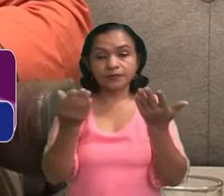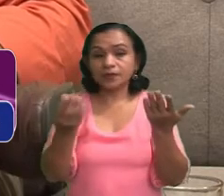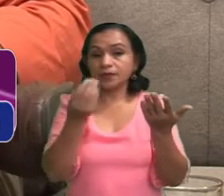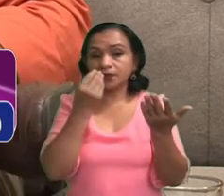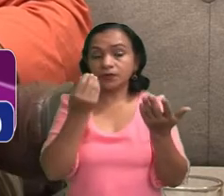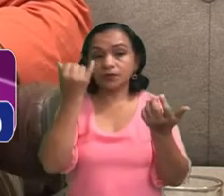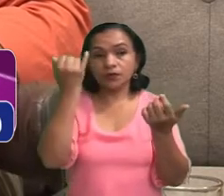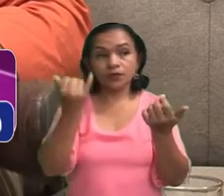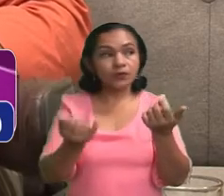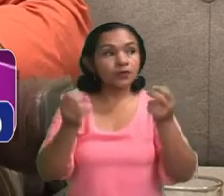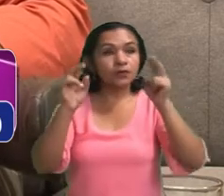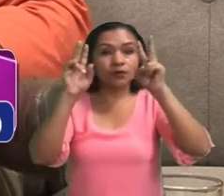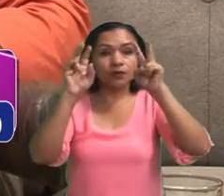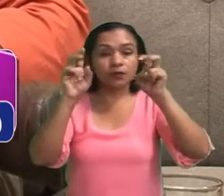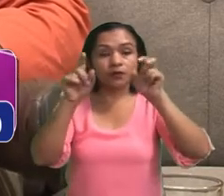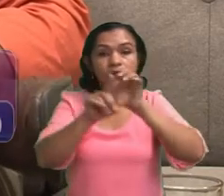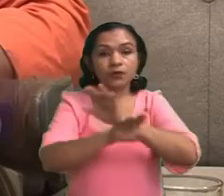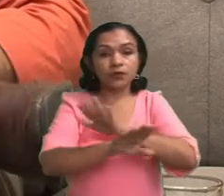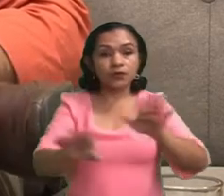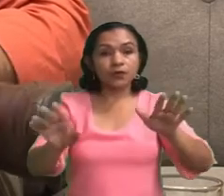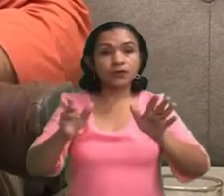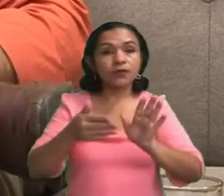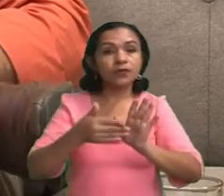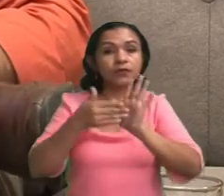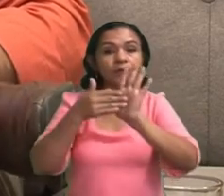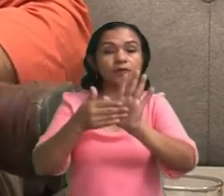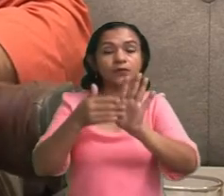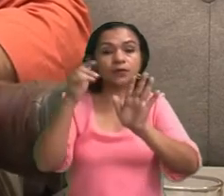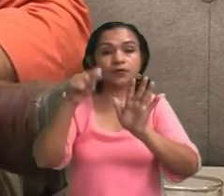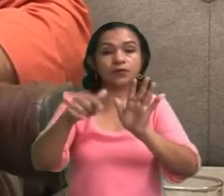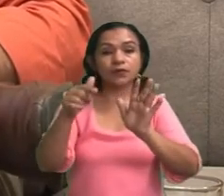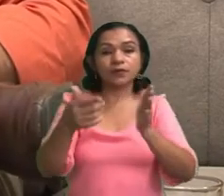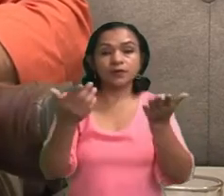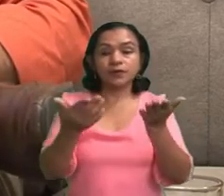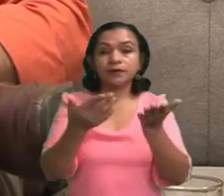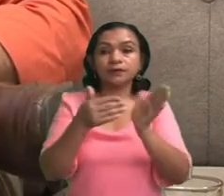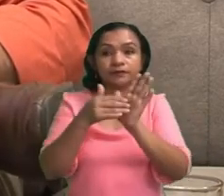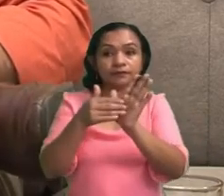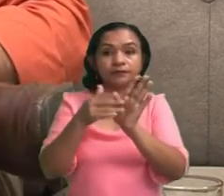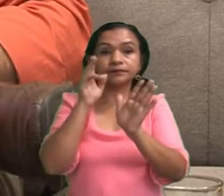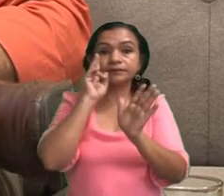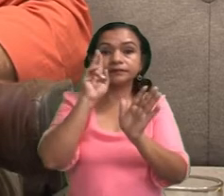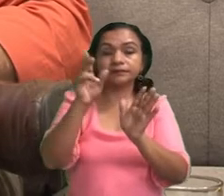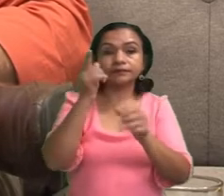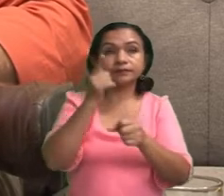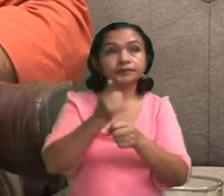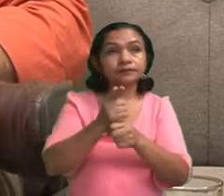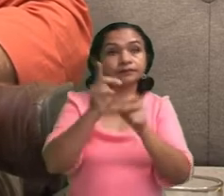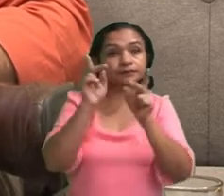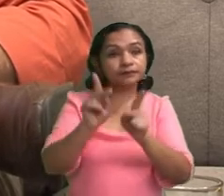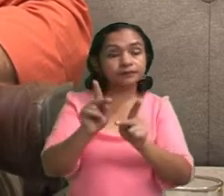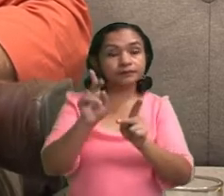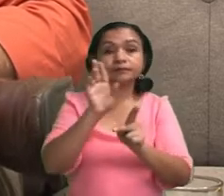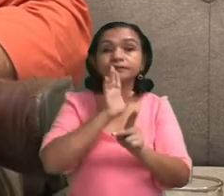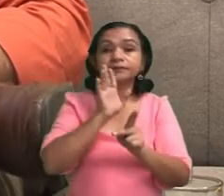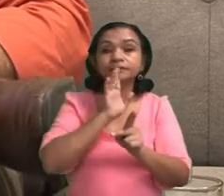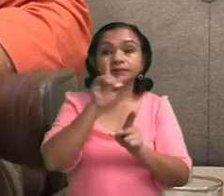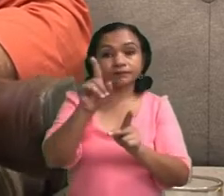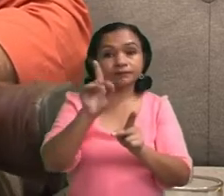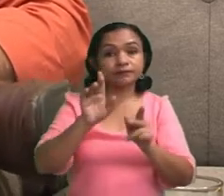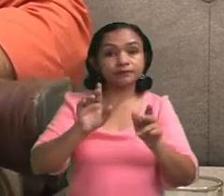nutricional, que es el tema último que presentan ustedes en este recurso. Esa persona que estuvo ahí presente es